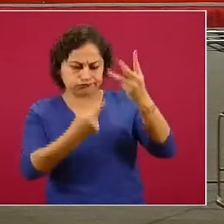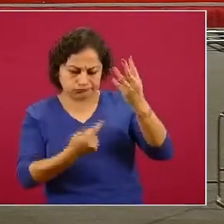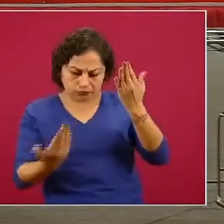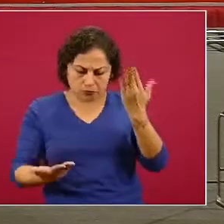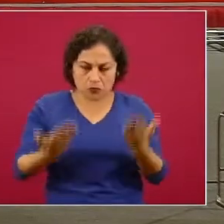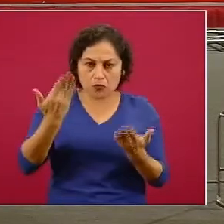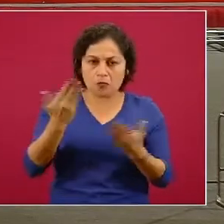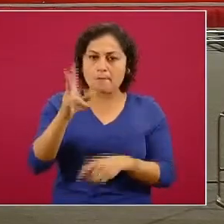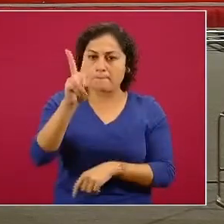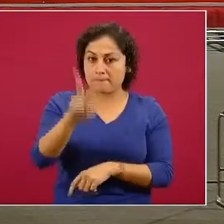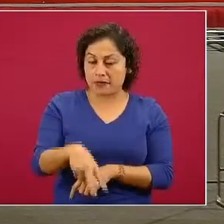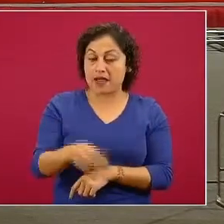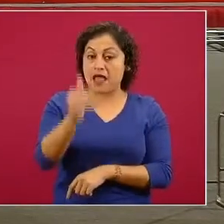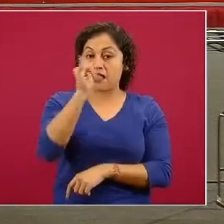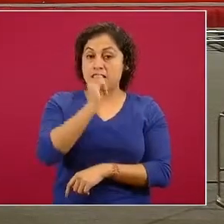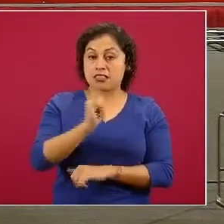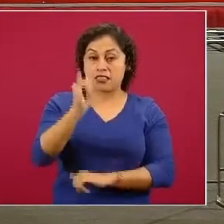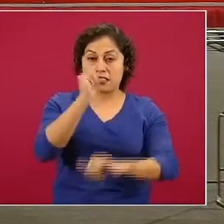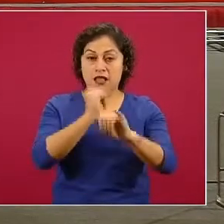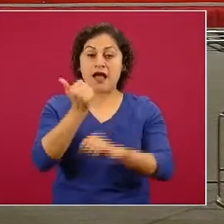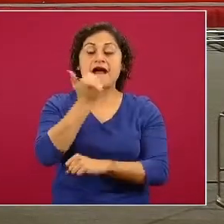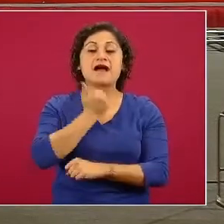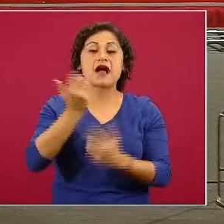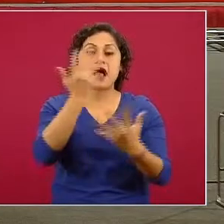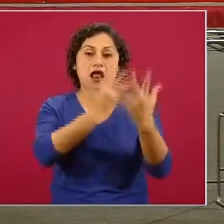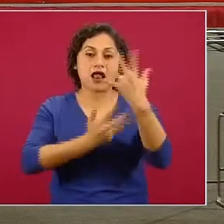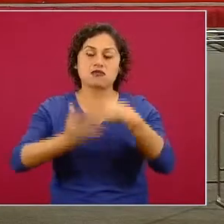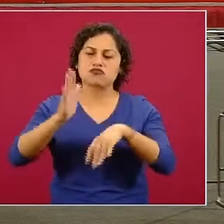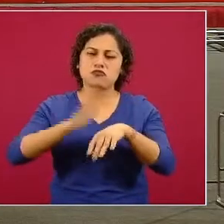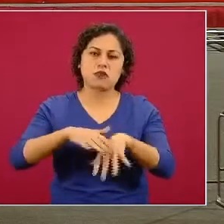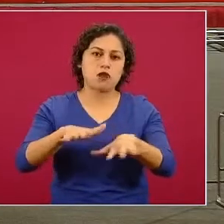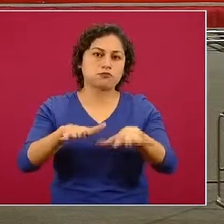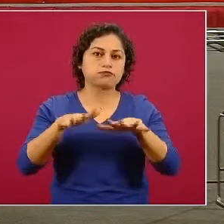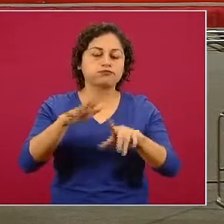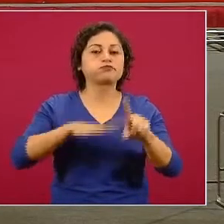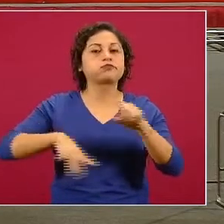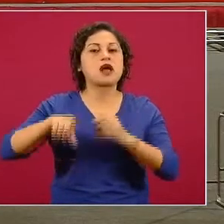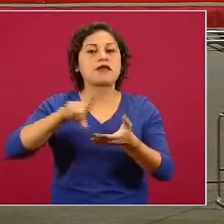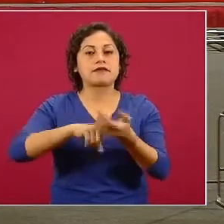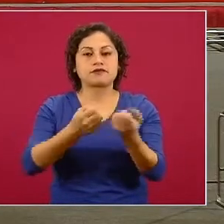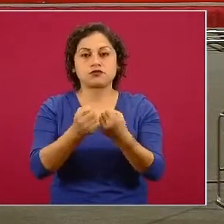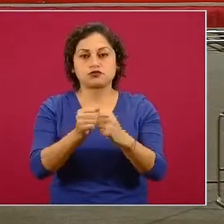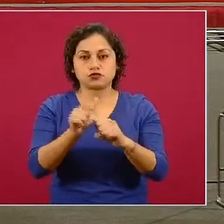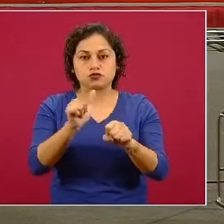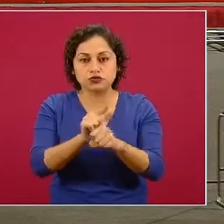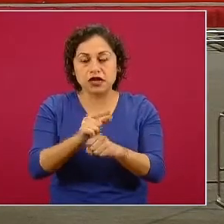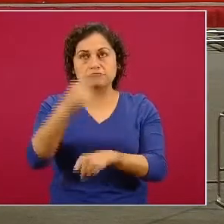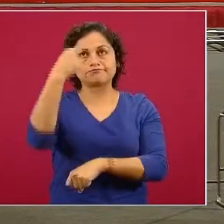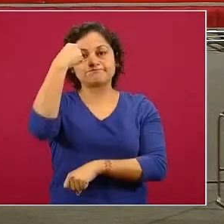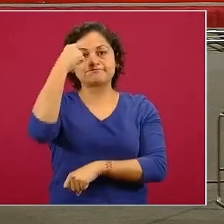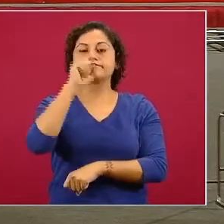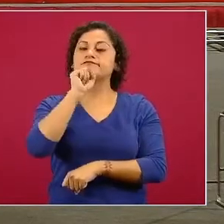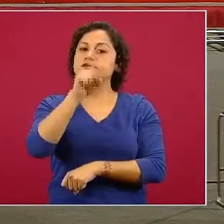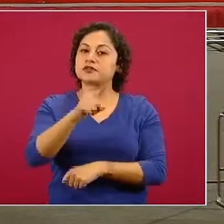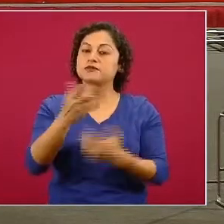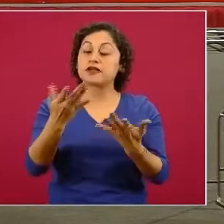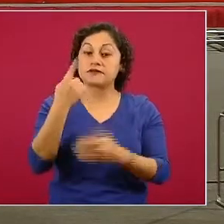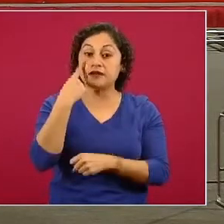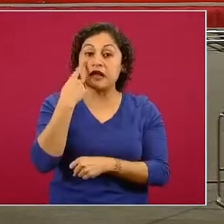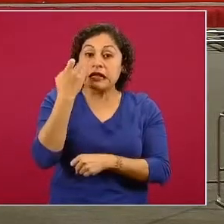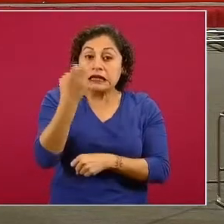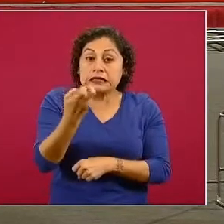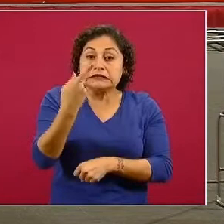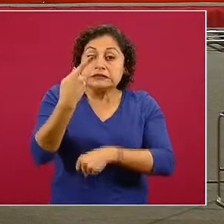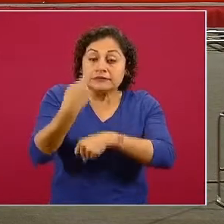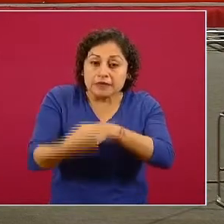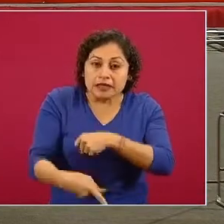nivel biológico, a nivel físico, a nivel mental y a nivel social. Y estas consecuencias pueden ser graves, pueden ser